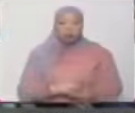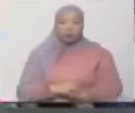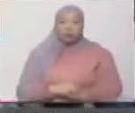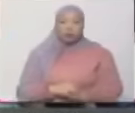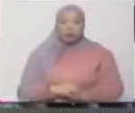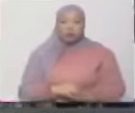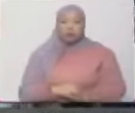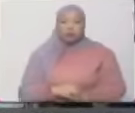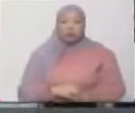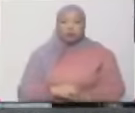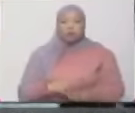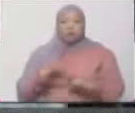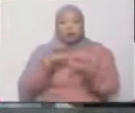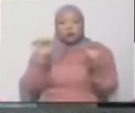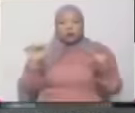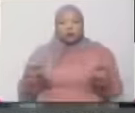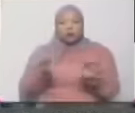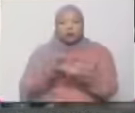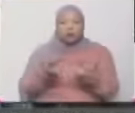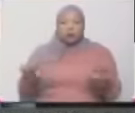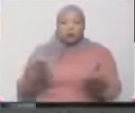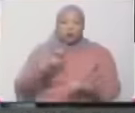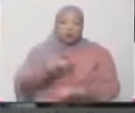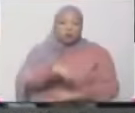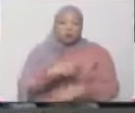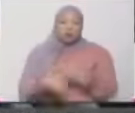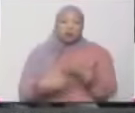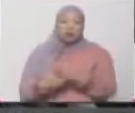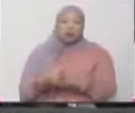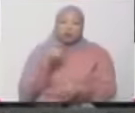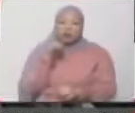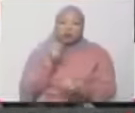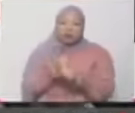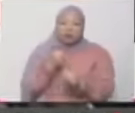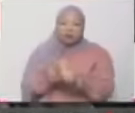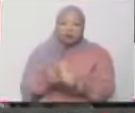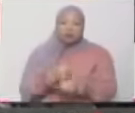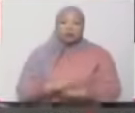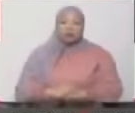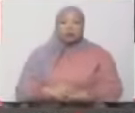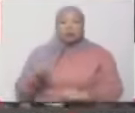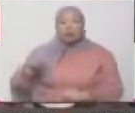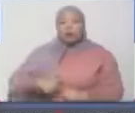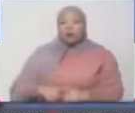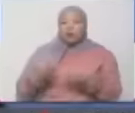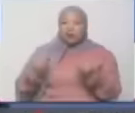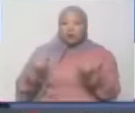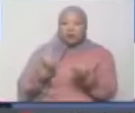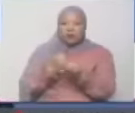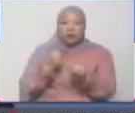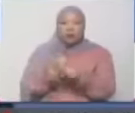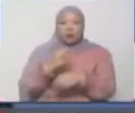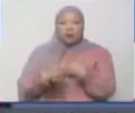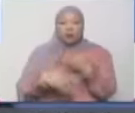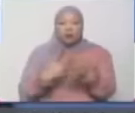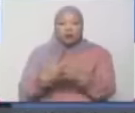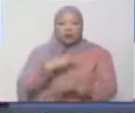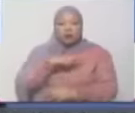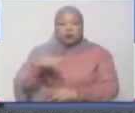consolidar un sistema de educación universitaria que es envidia del continente. Hoy, muchos países que